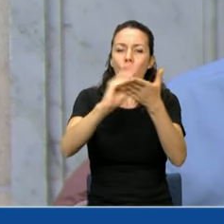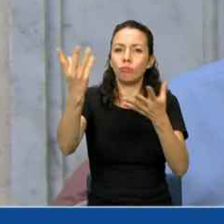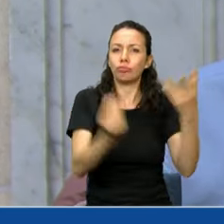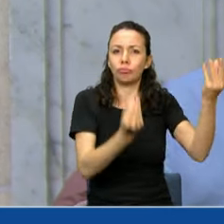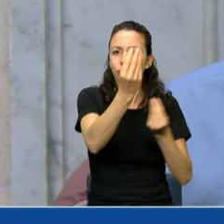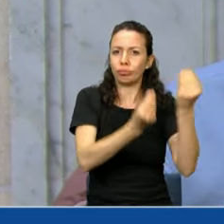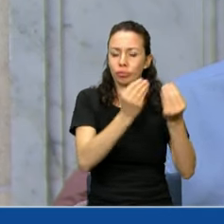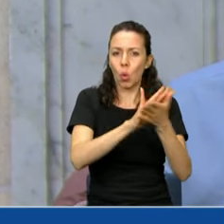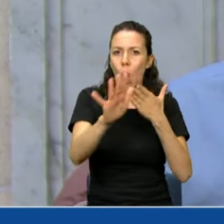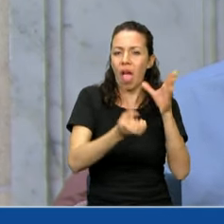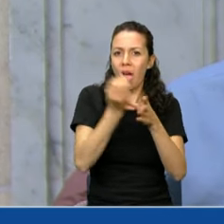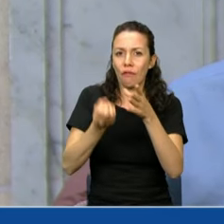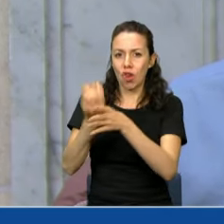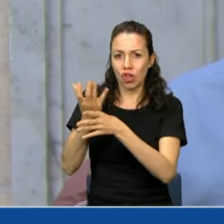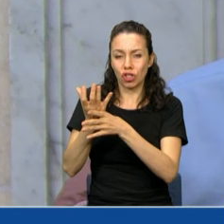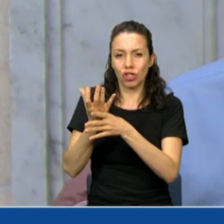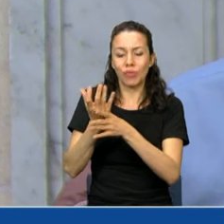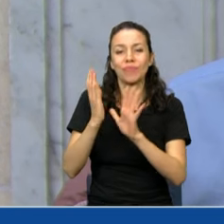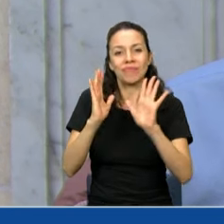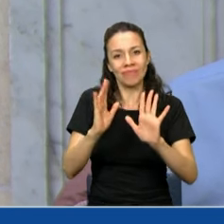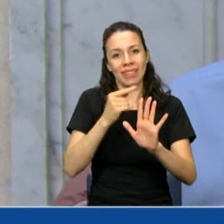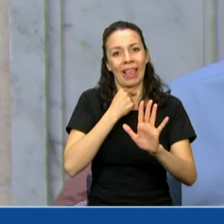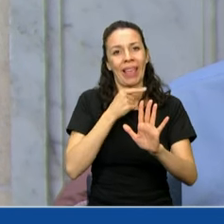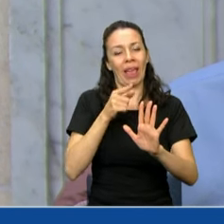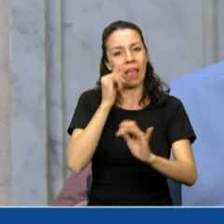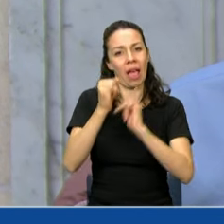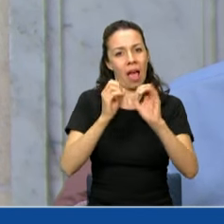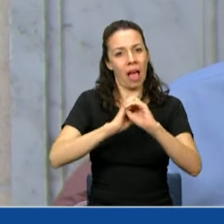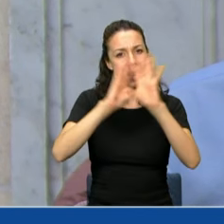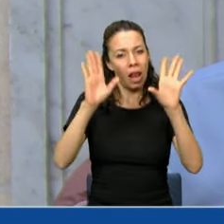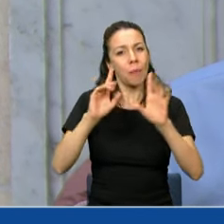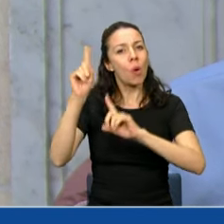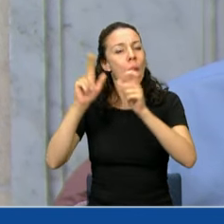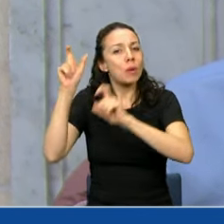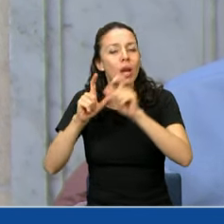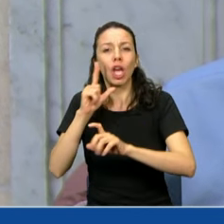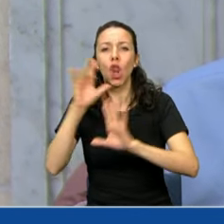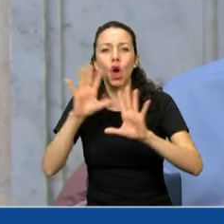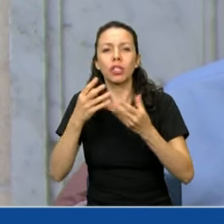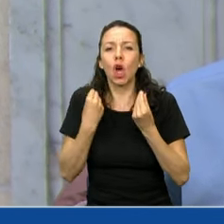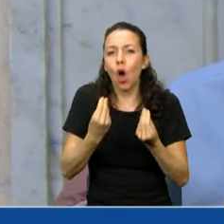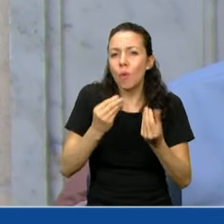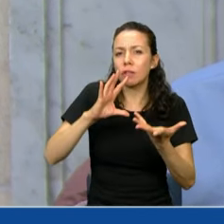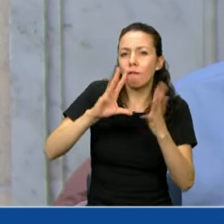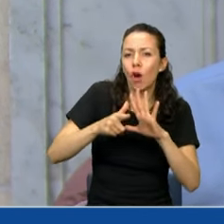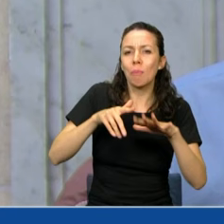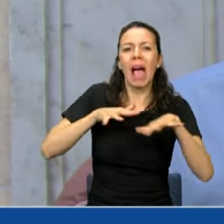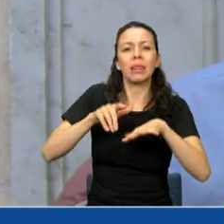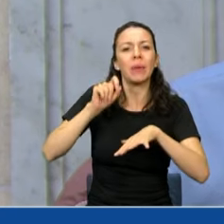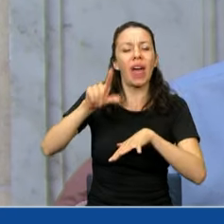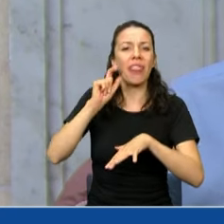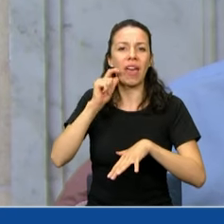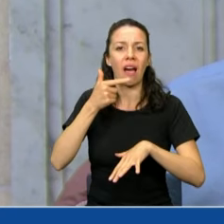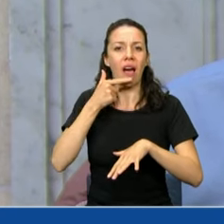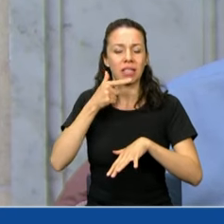quiero detener para aquellos que tal vez no conozcan Cómo es esta actividad esta actividad no tiene solamente que